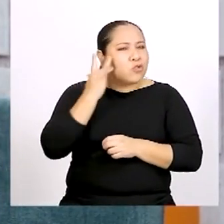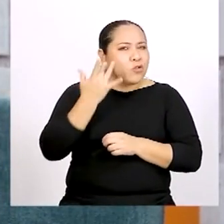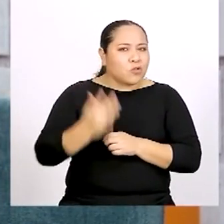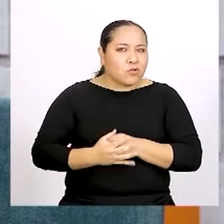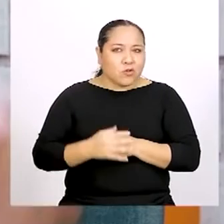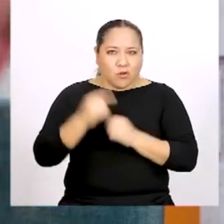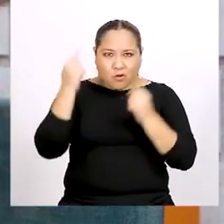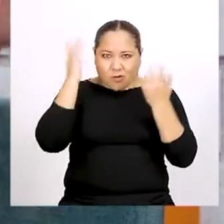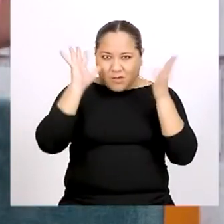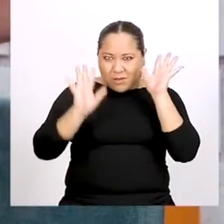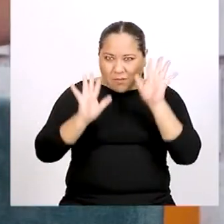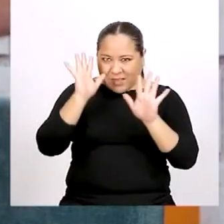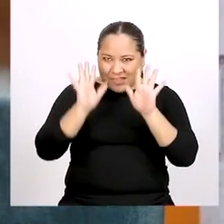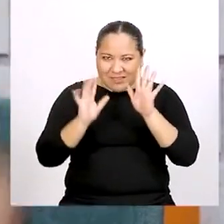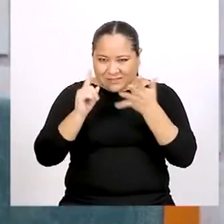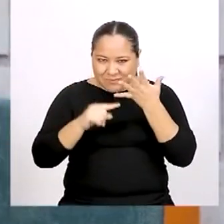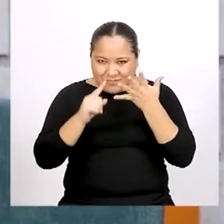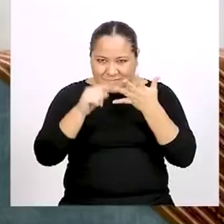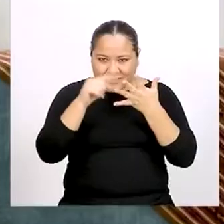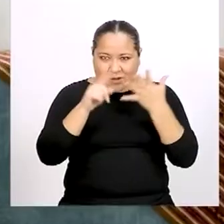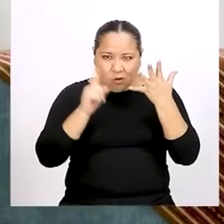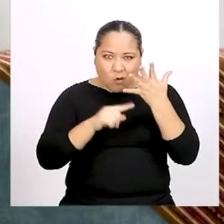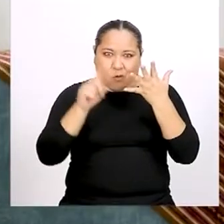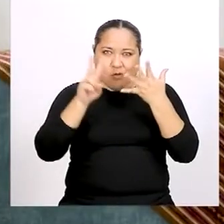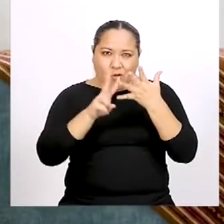que realizamos con nuestras manos.